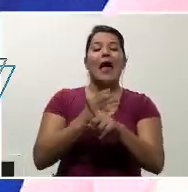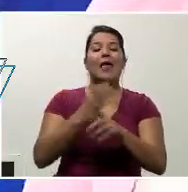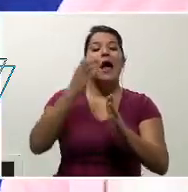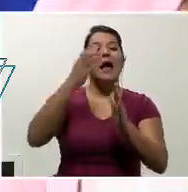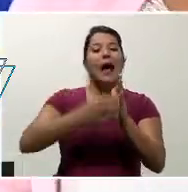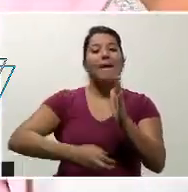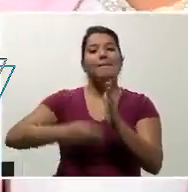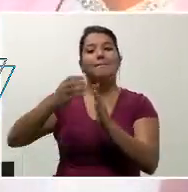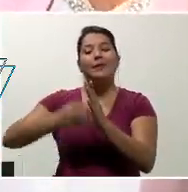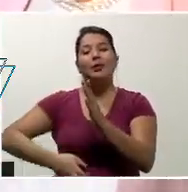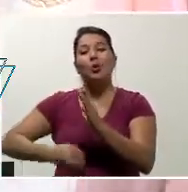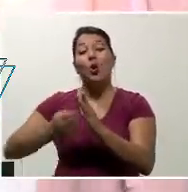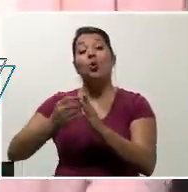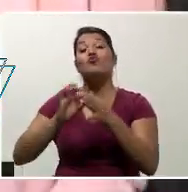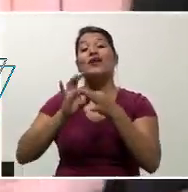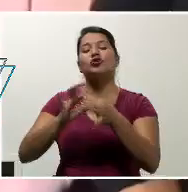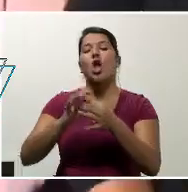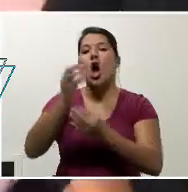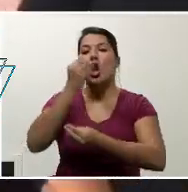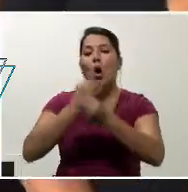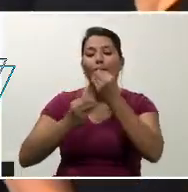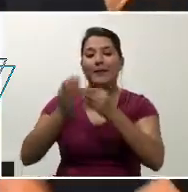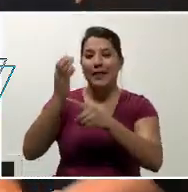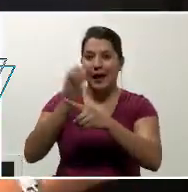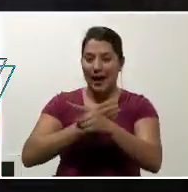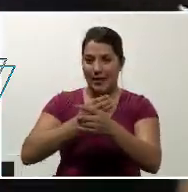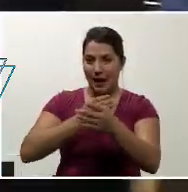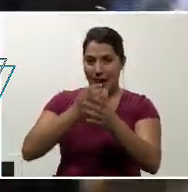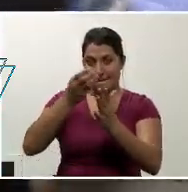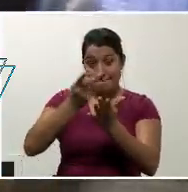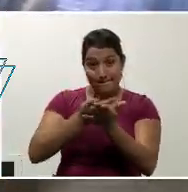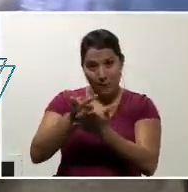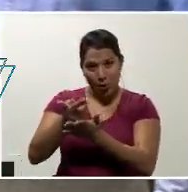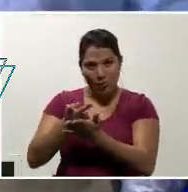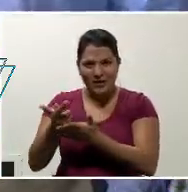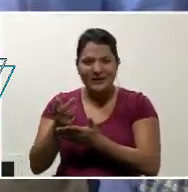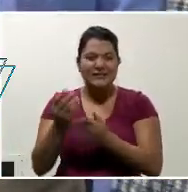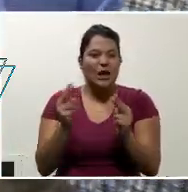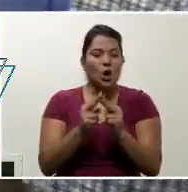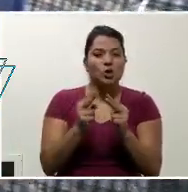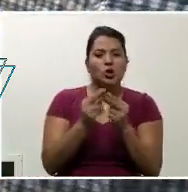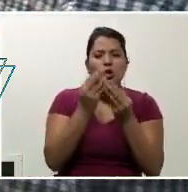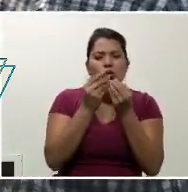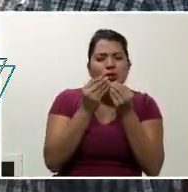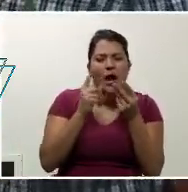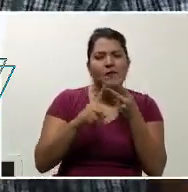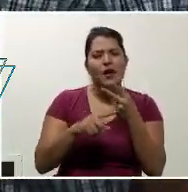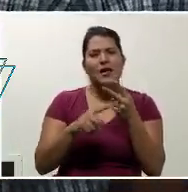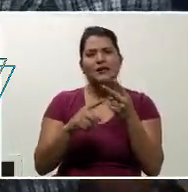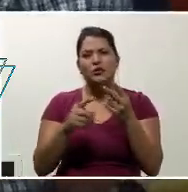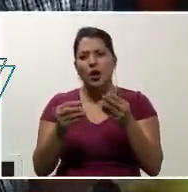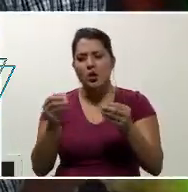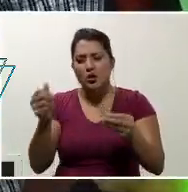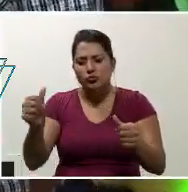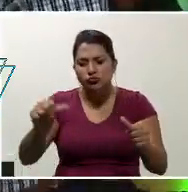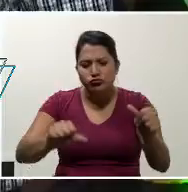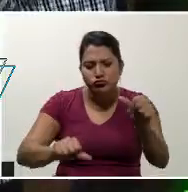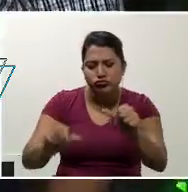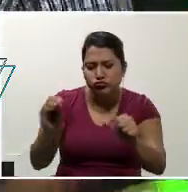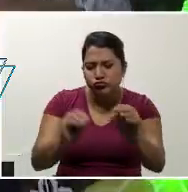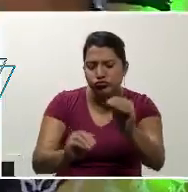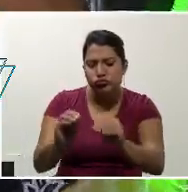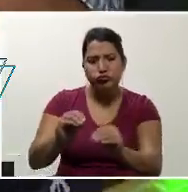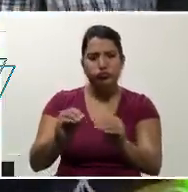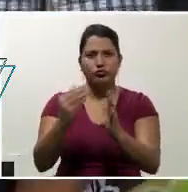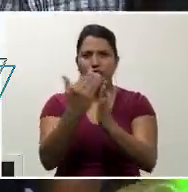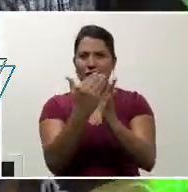vamos a poder conocer un poco más sobre sabores, ingredientes, productos, recetas típicas, tradicionales. Entonces vamos a conocer un